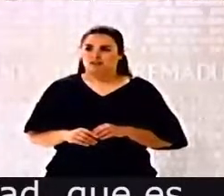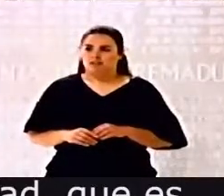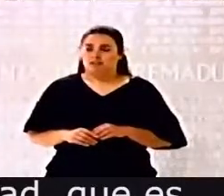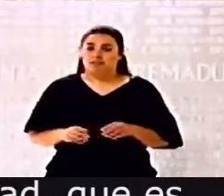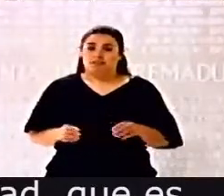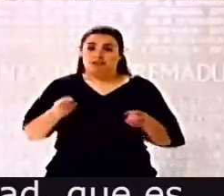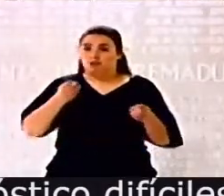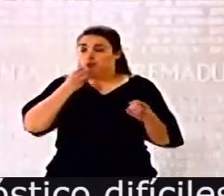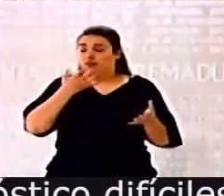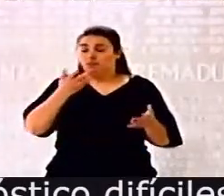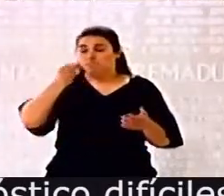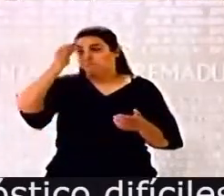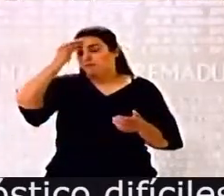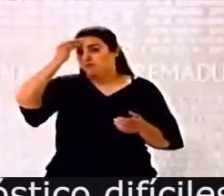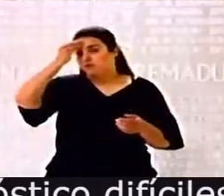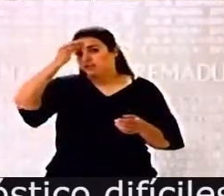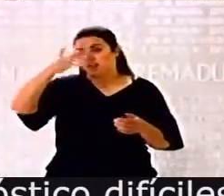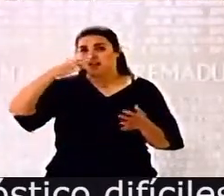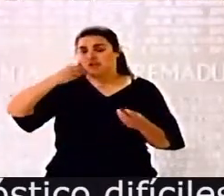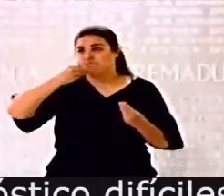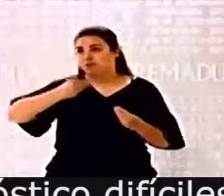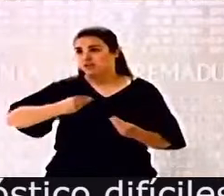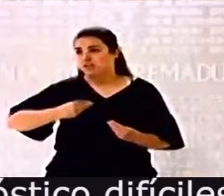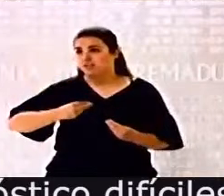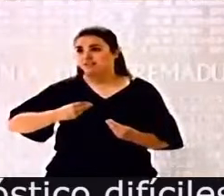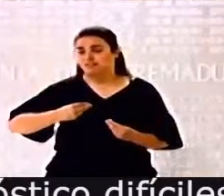Y si no me falla la memoria,